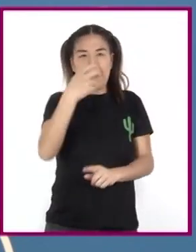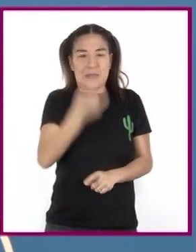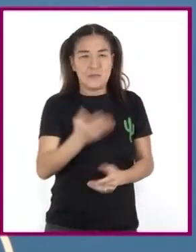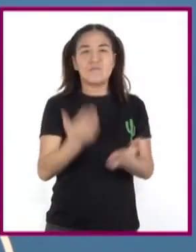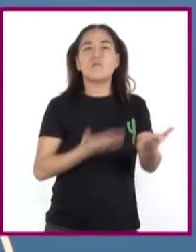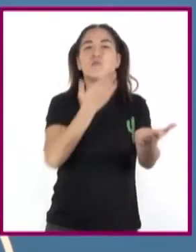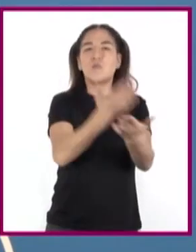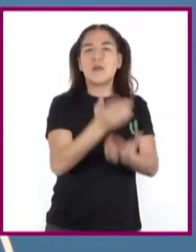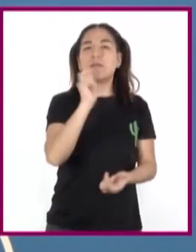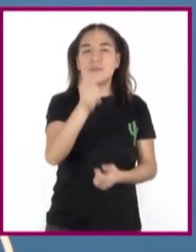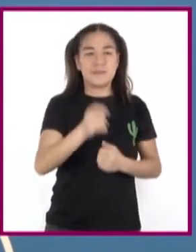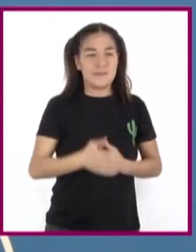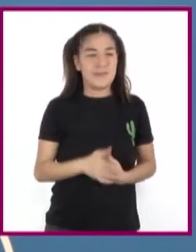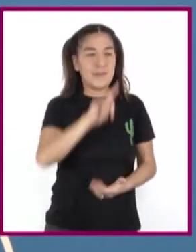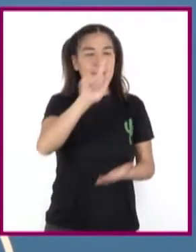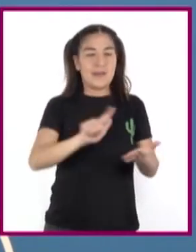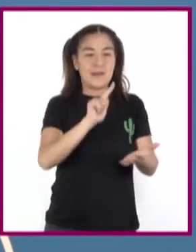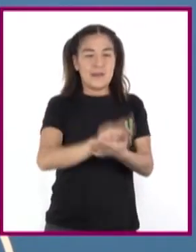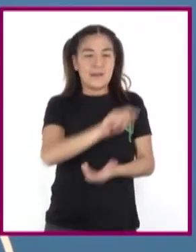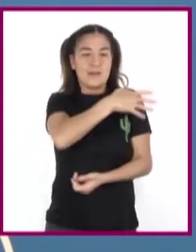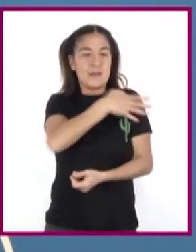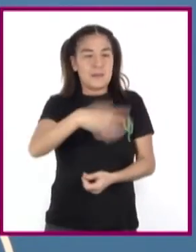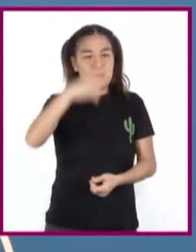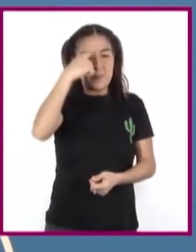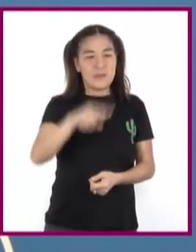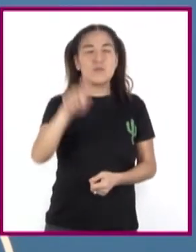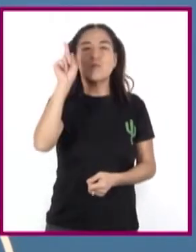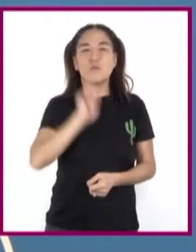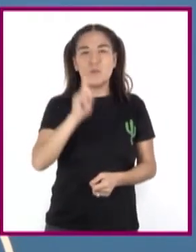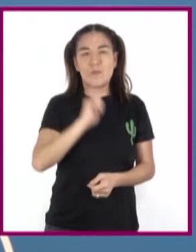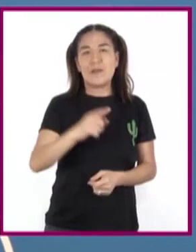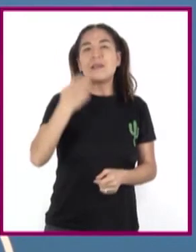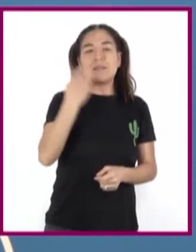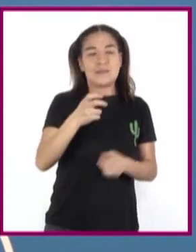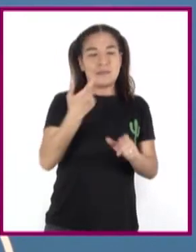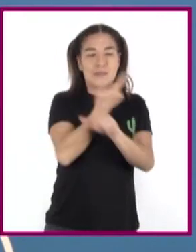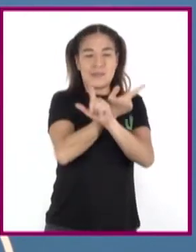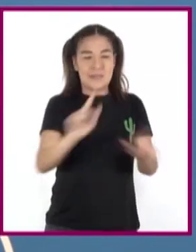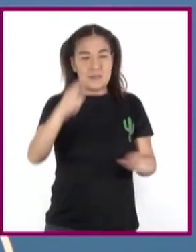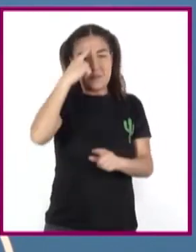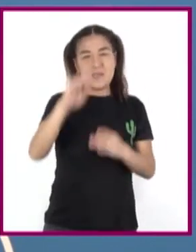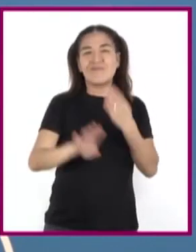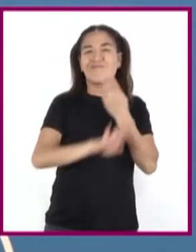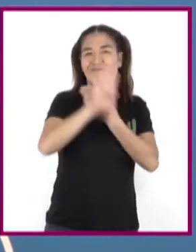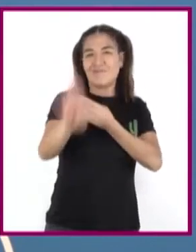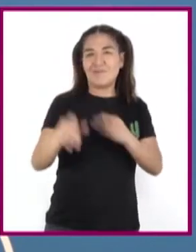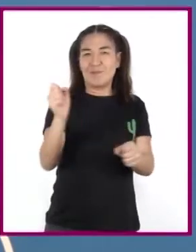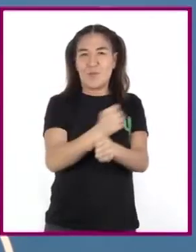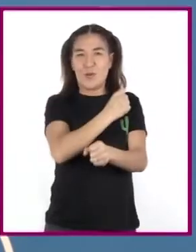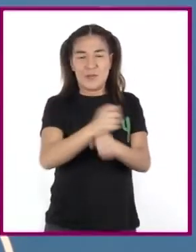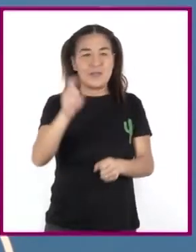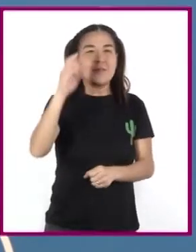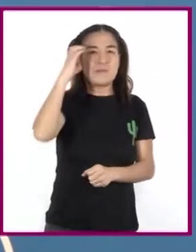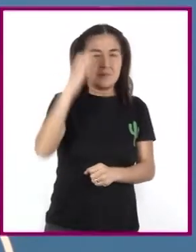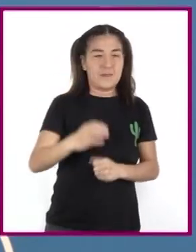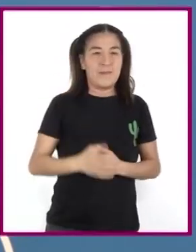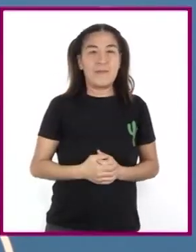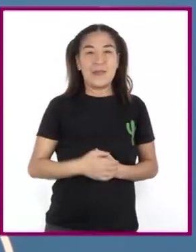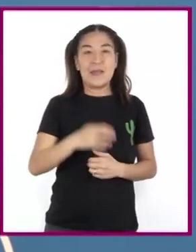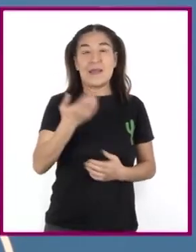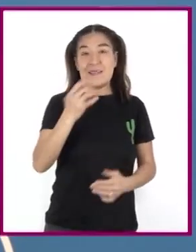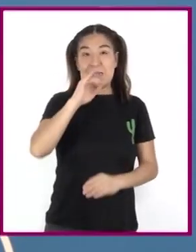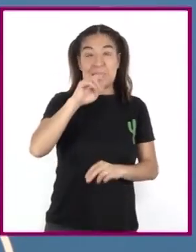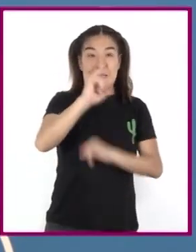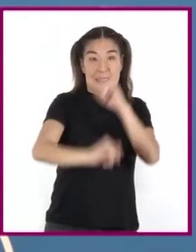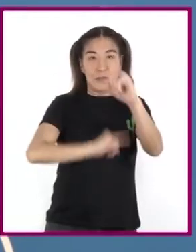propósito, como la Ley General de Acceso de las Mujeres a una Vida Libre de Violencia. A nivel internacional,